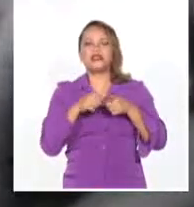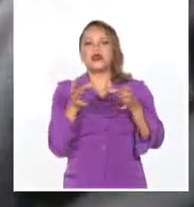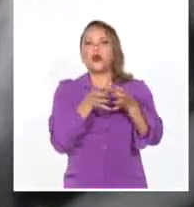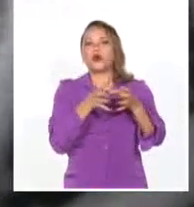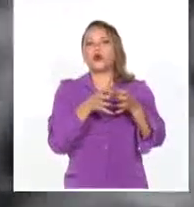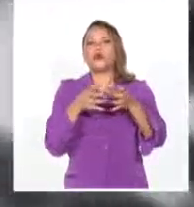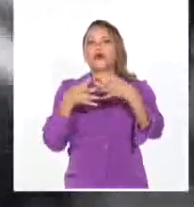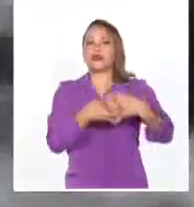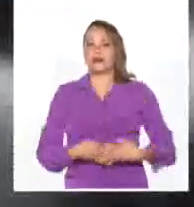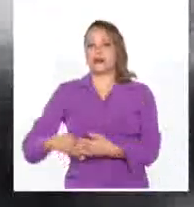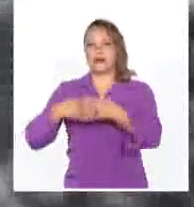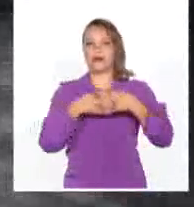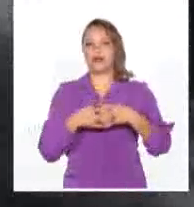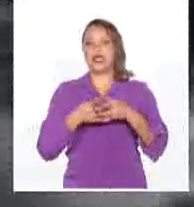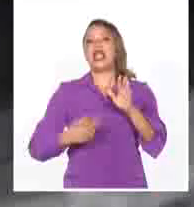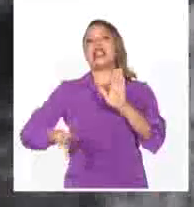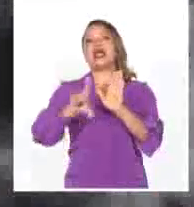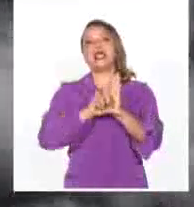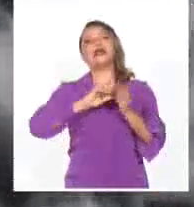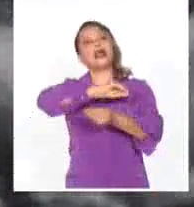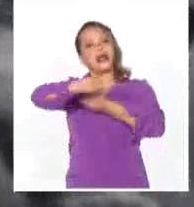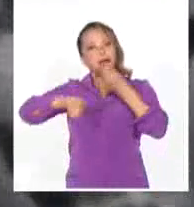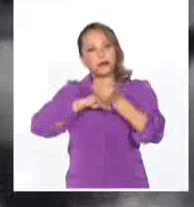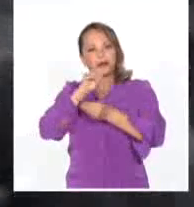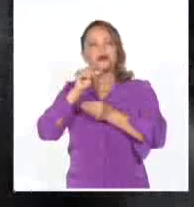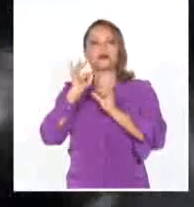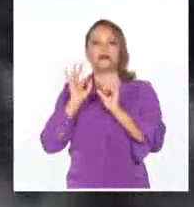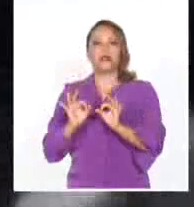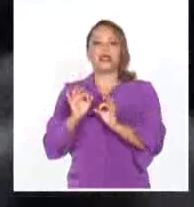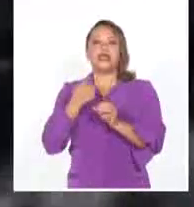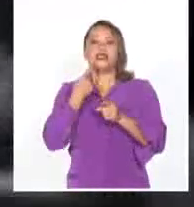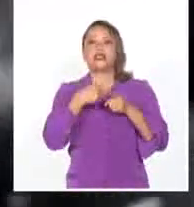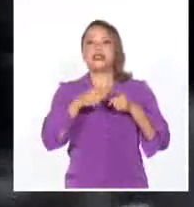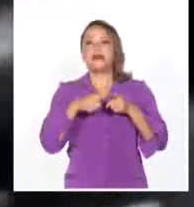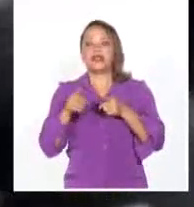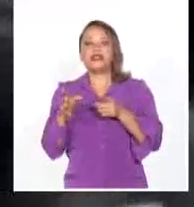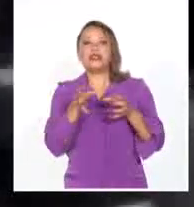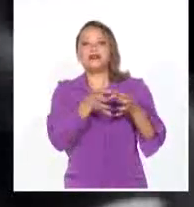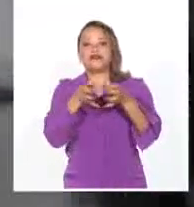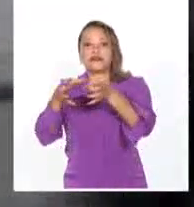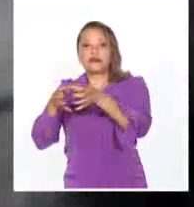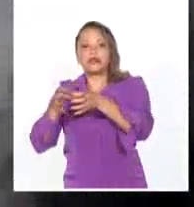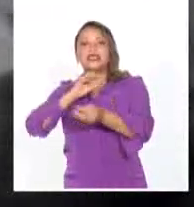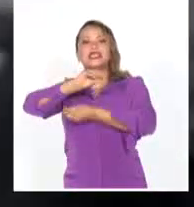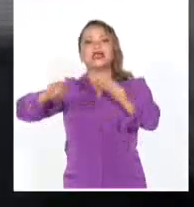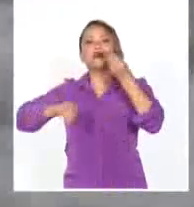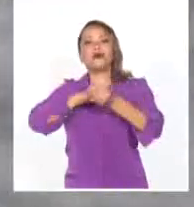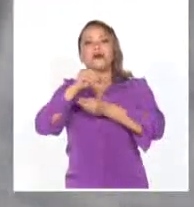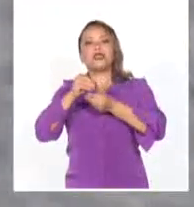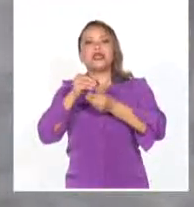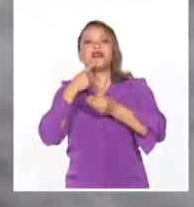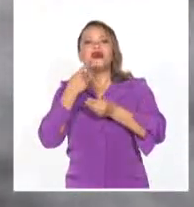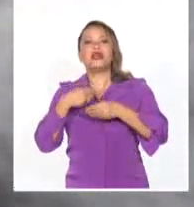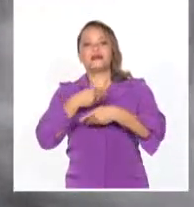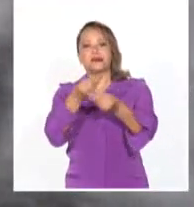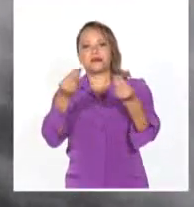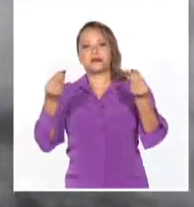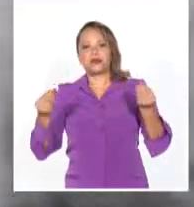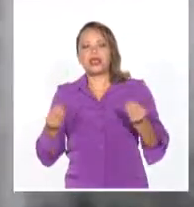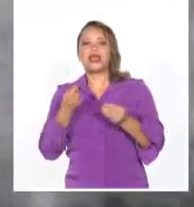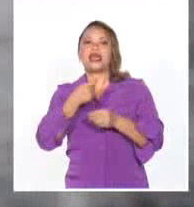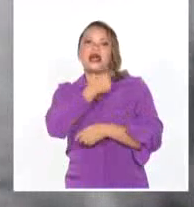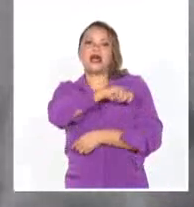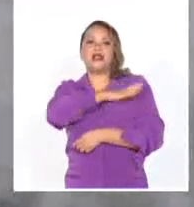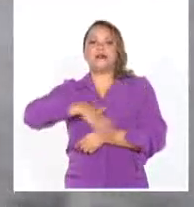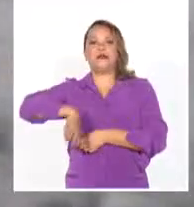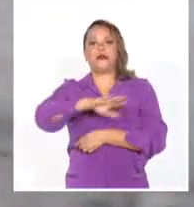norteamericanas. Pero la ley cambiaría esa realidad. Los enormes latifundios se convirtieron en granjas del pueblo y se organizó